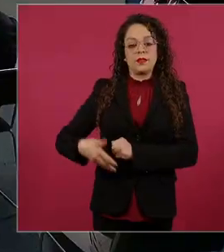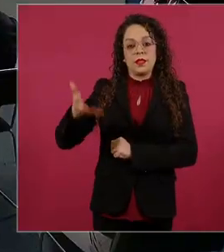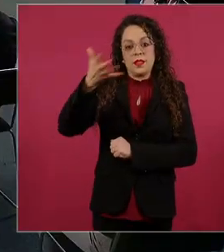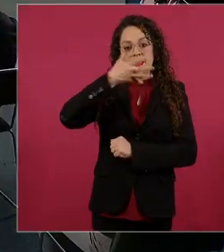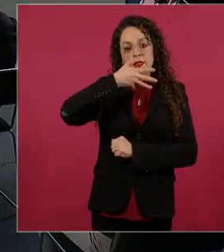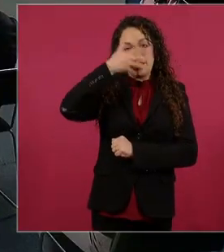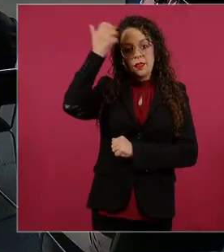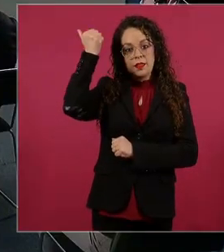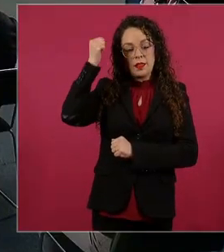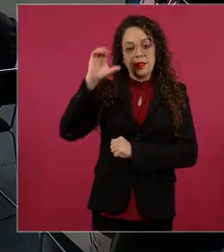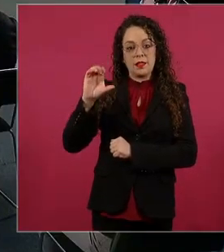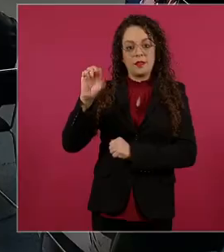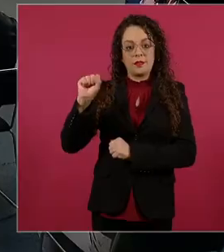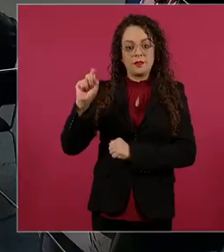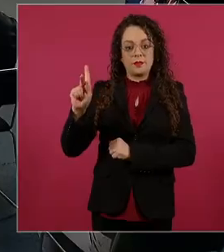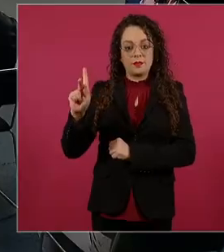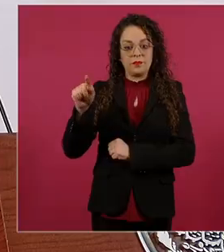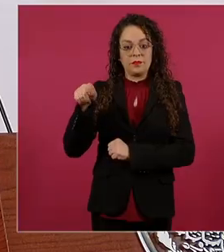Tabárez